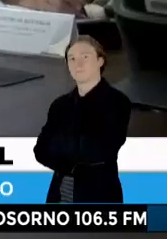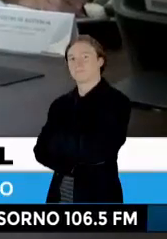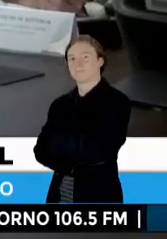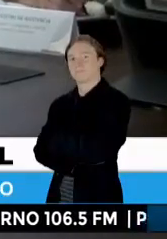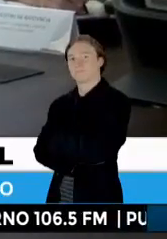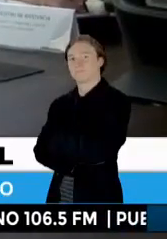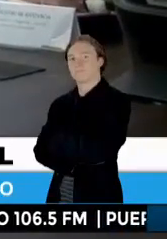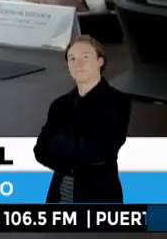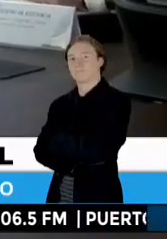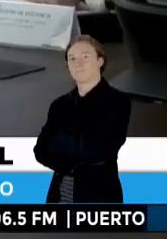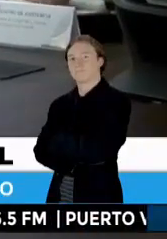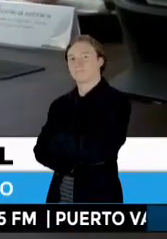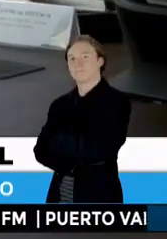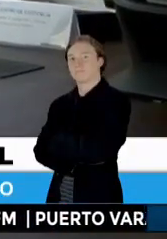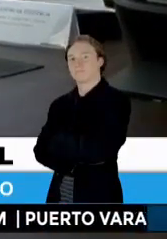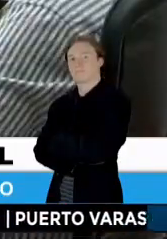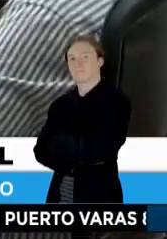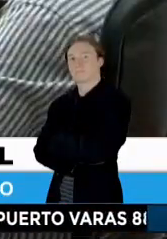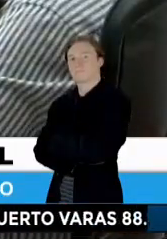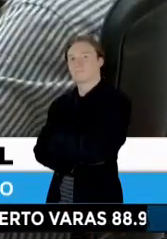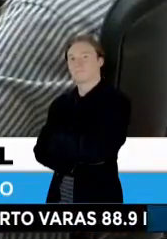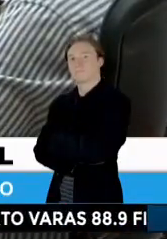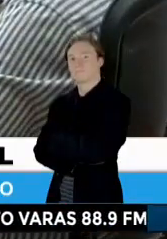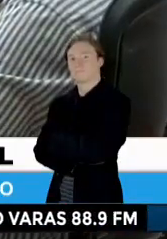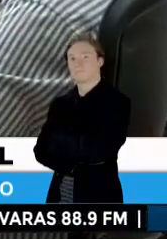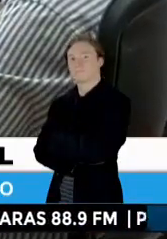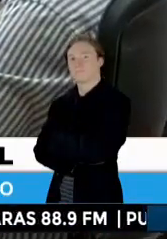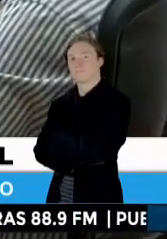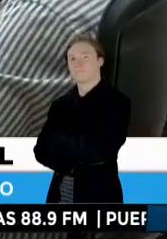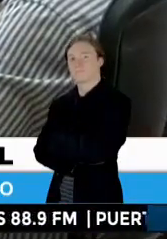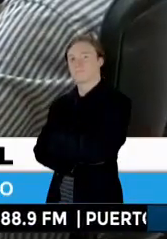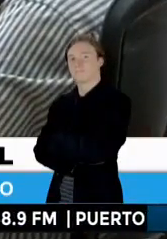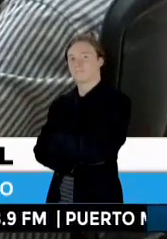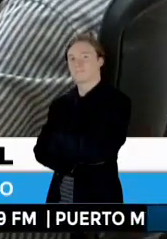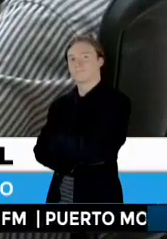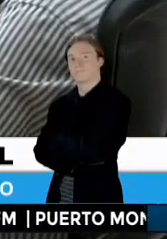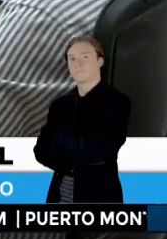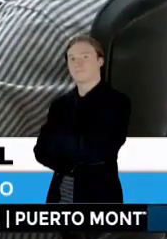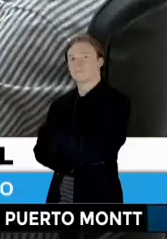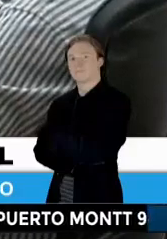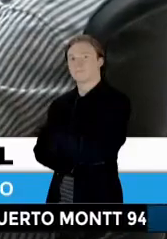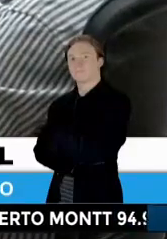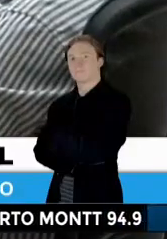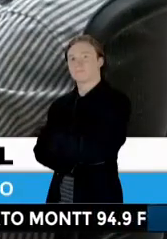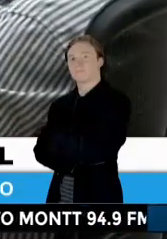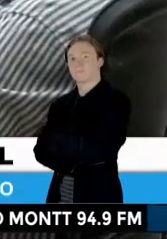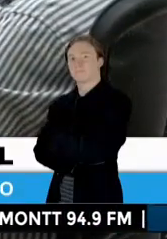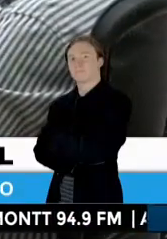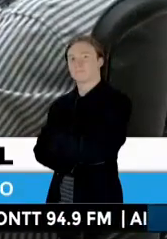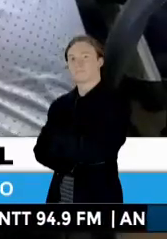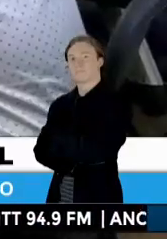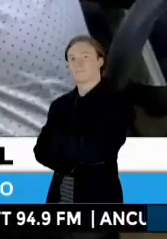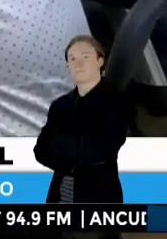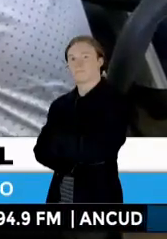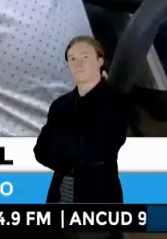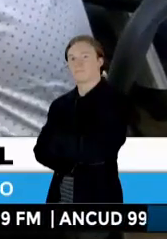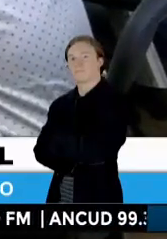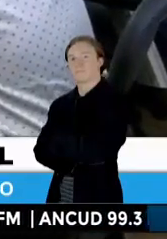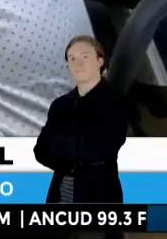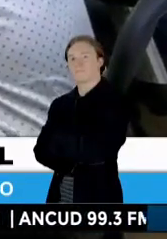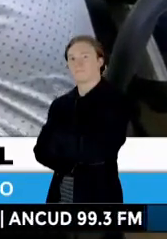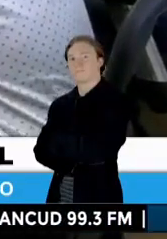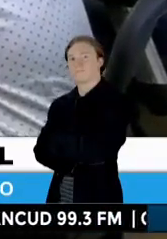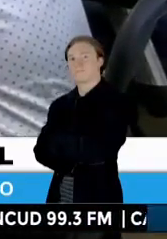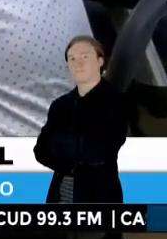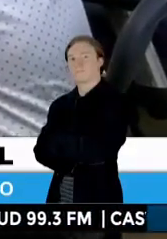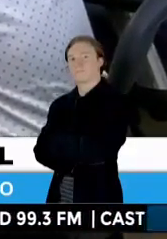presentan casos positivos en 13 regiones del país. Tras el encuentro, el ministro de Agricultura, Esteban Valenzuela, y representantes del SENAPRED y el Servicio Agrícola